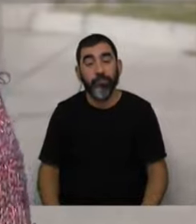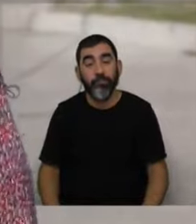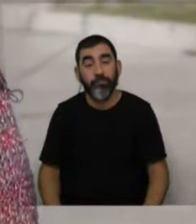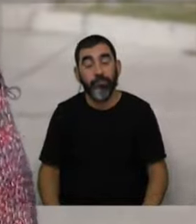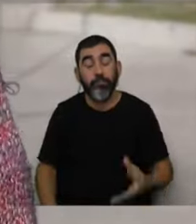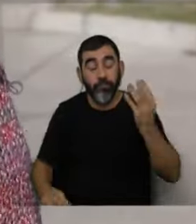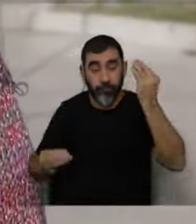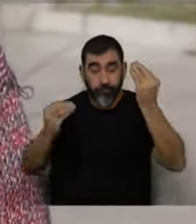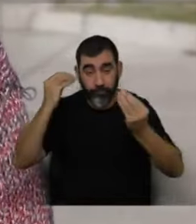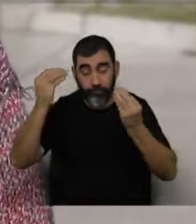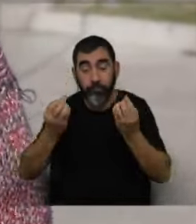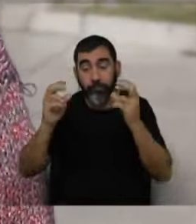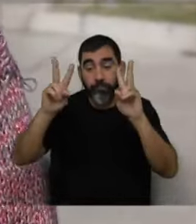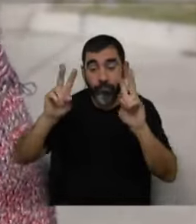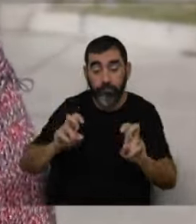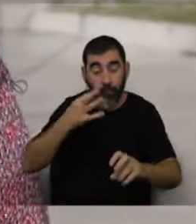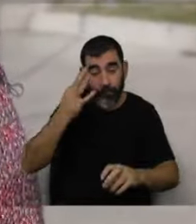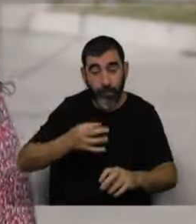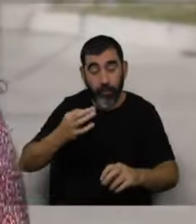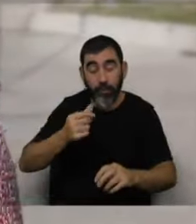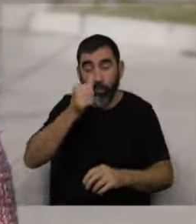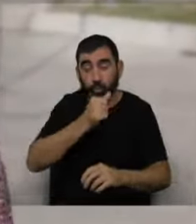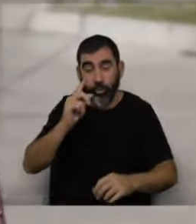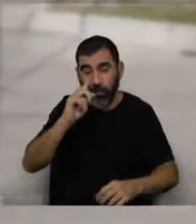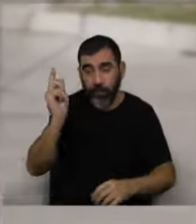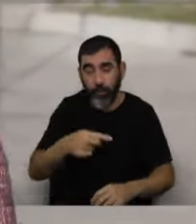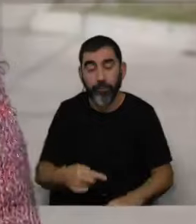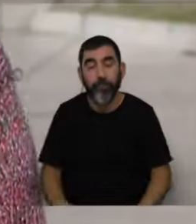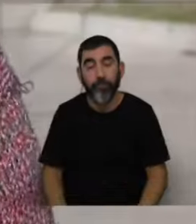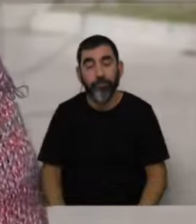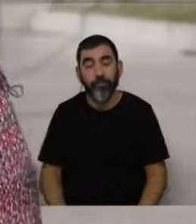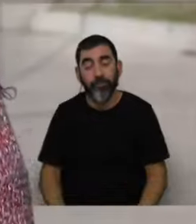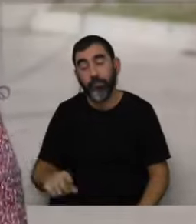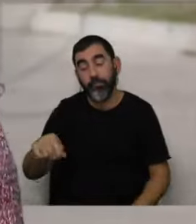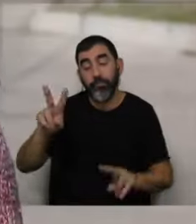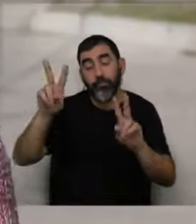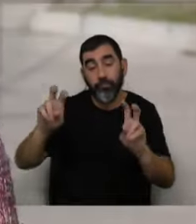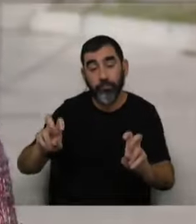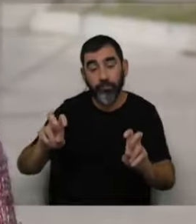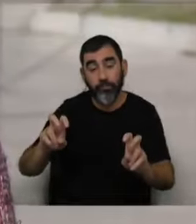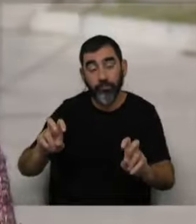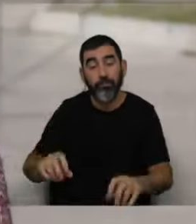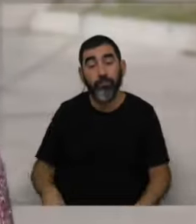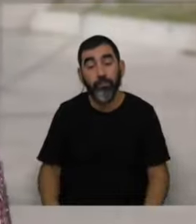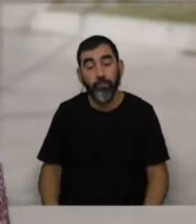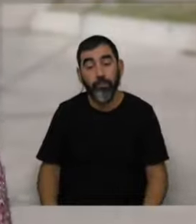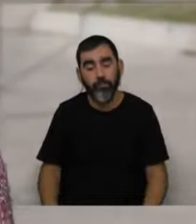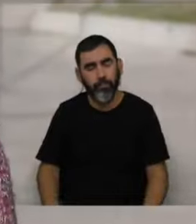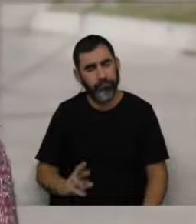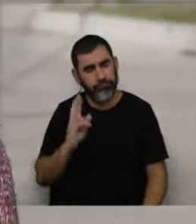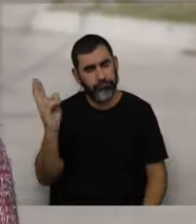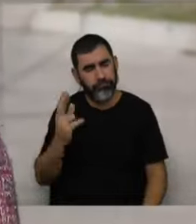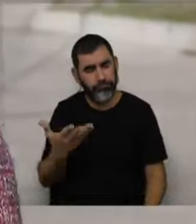estar preocupados porque este tema se pueda laudar lo más pronto posible sobre lo otro nos parece particularmente paradójico que